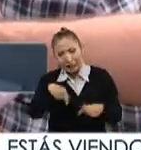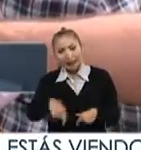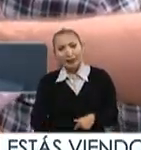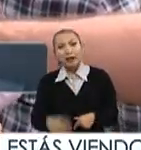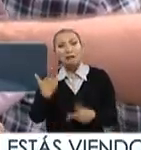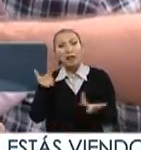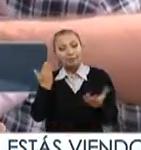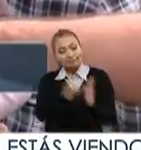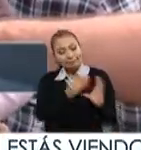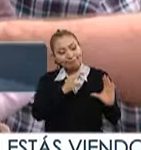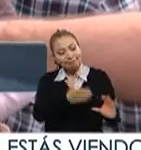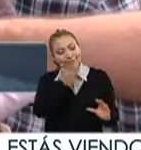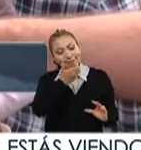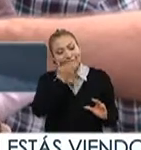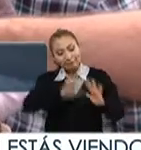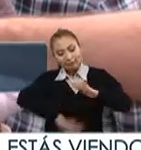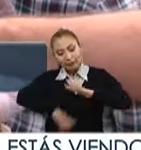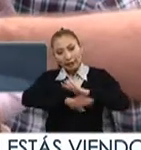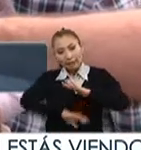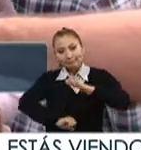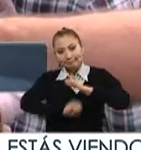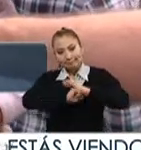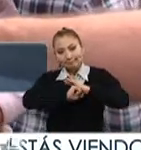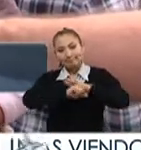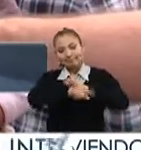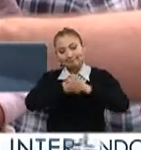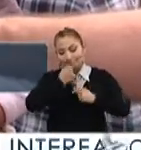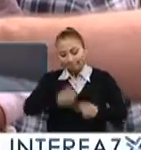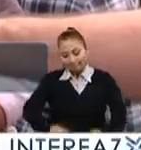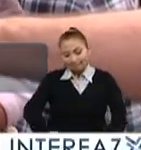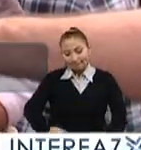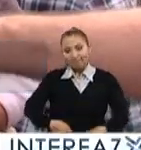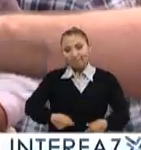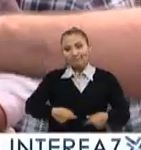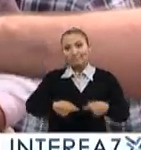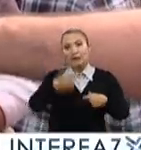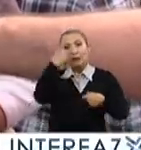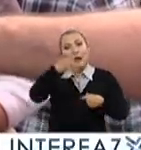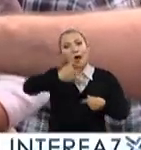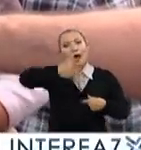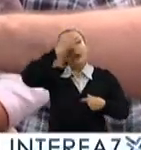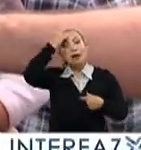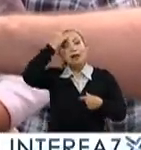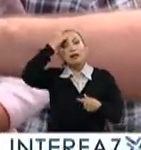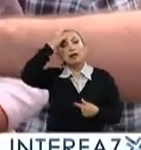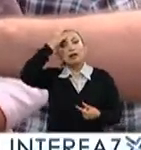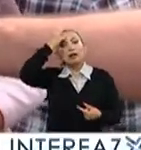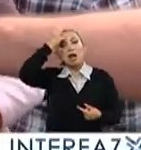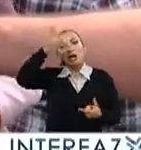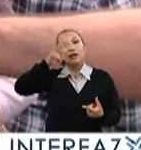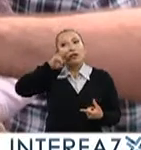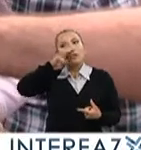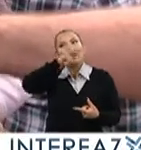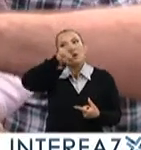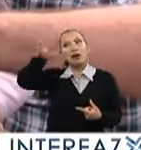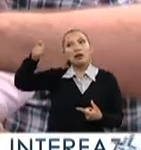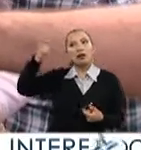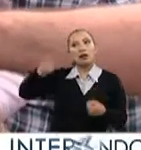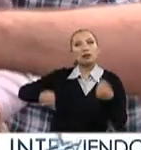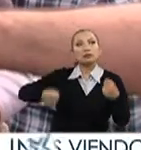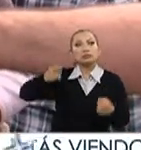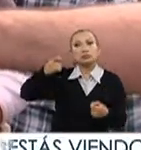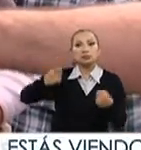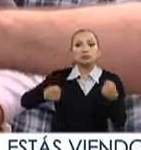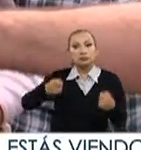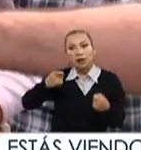es formarles una base desde que están niñitos para que aprendan y vean todo lo